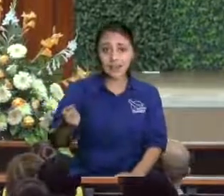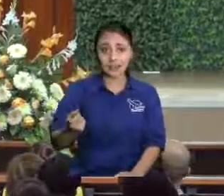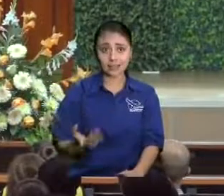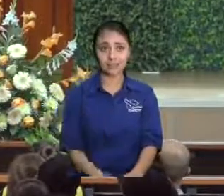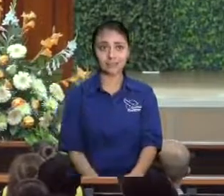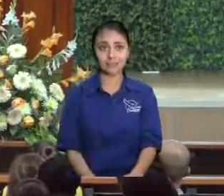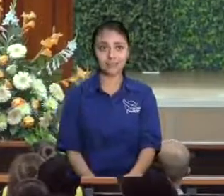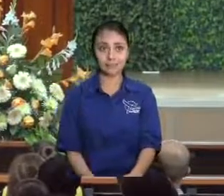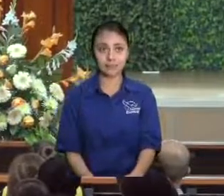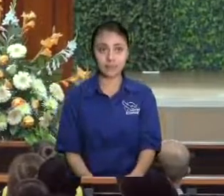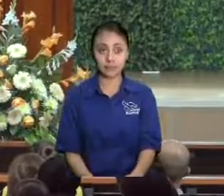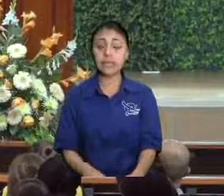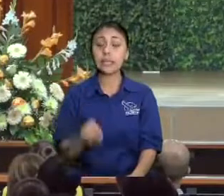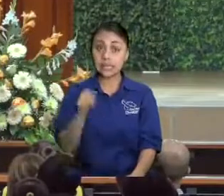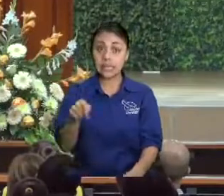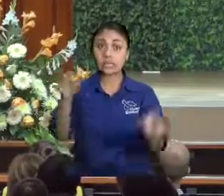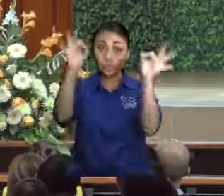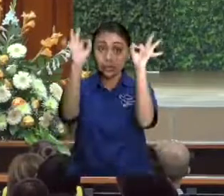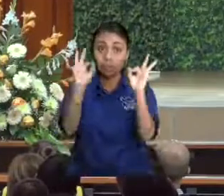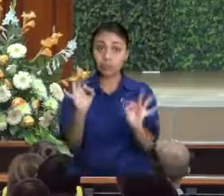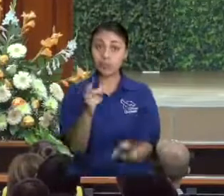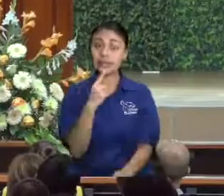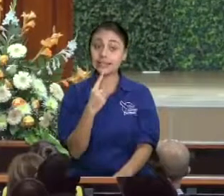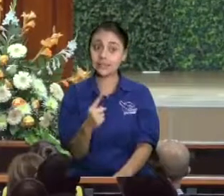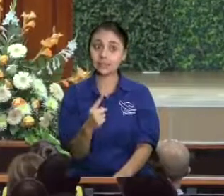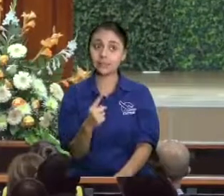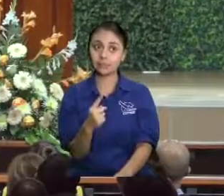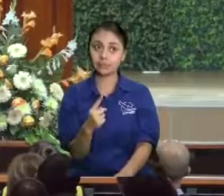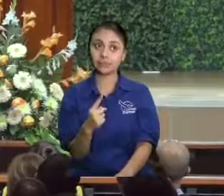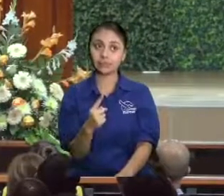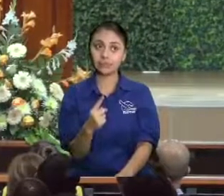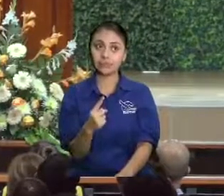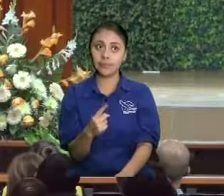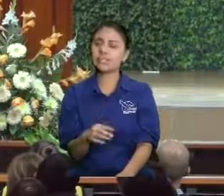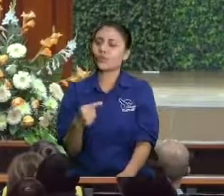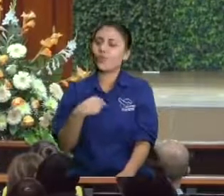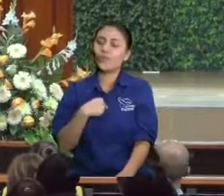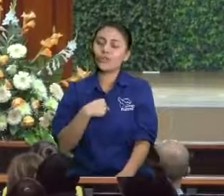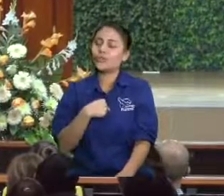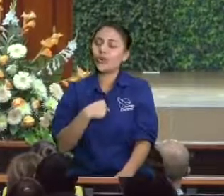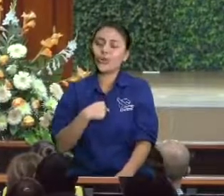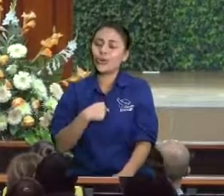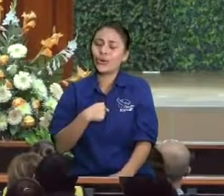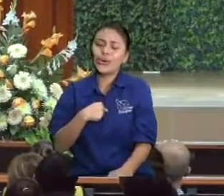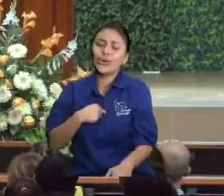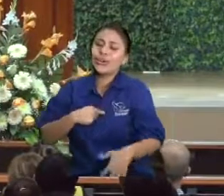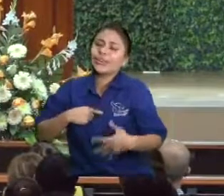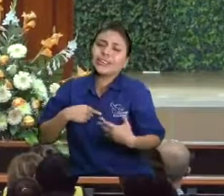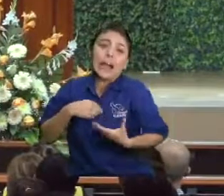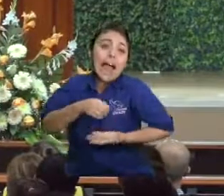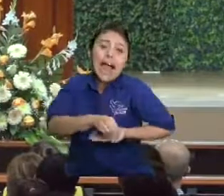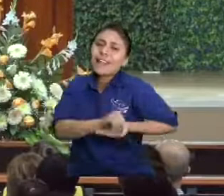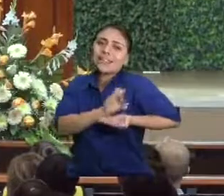decirle que de alguna manera eso es una forma de decir, así es como yo estimo esto.